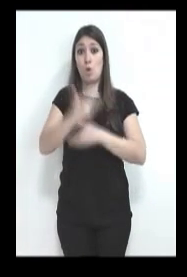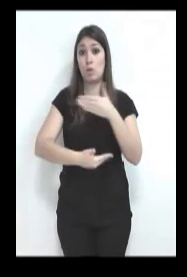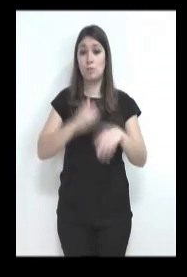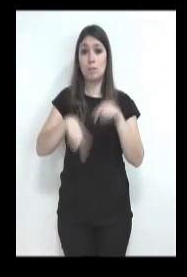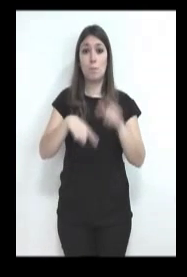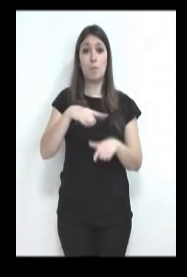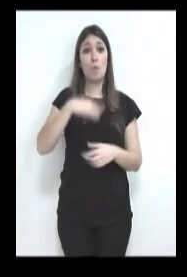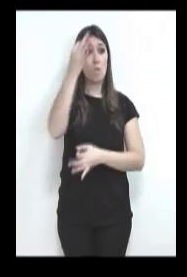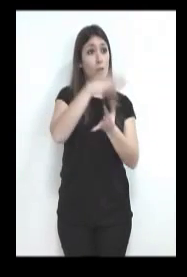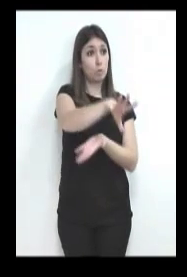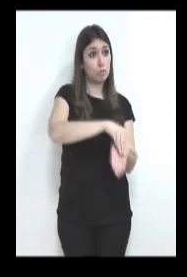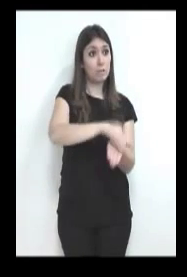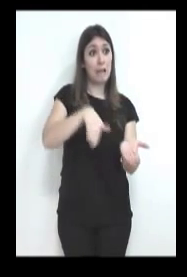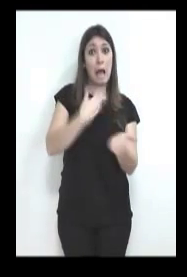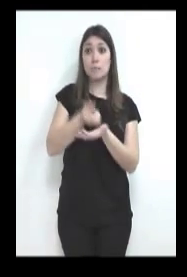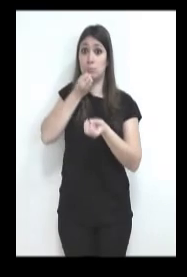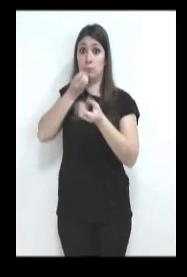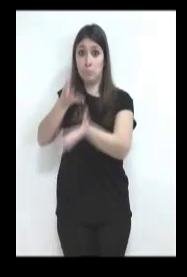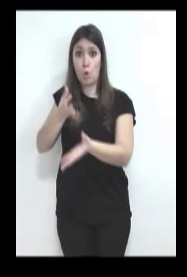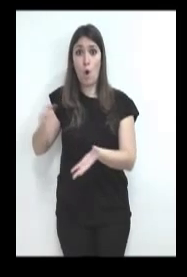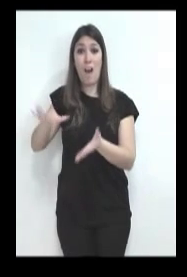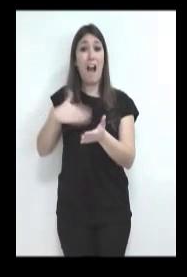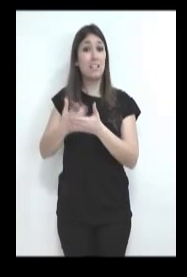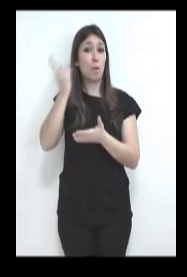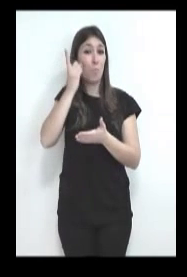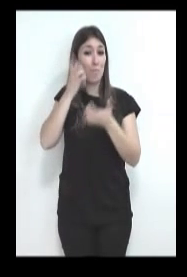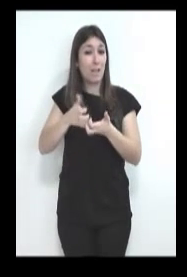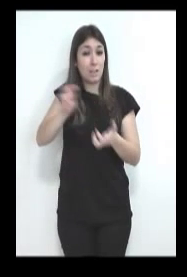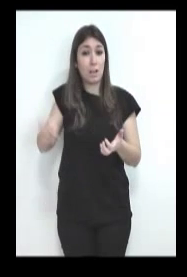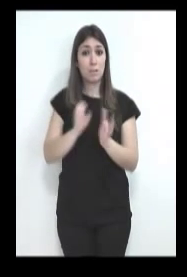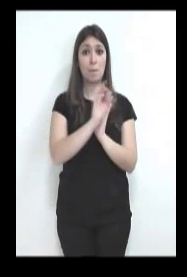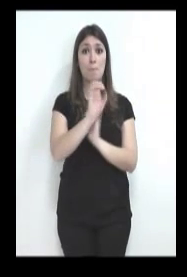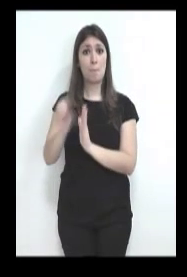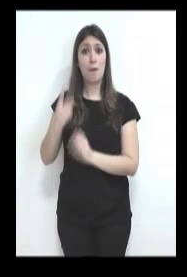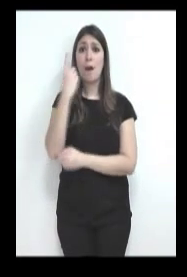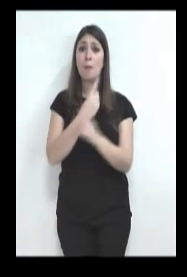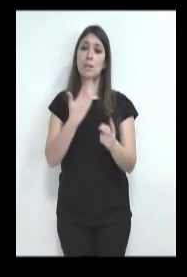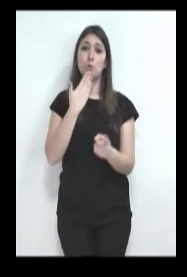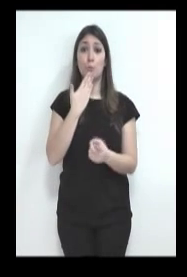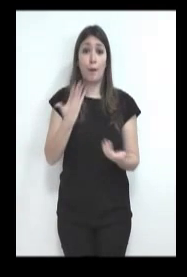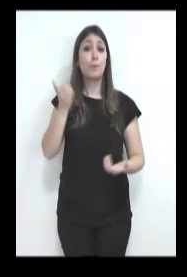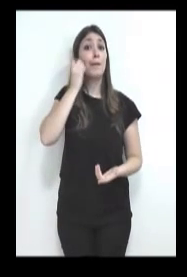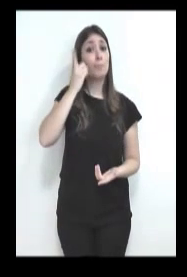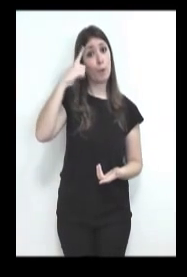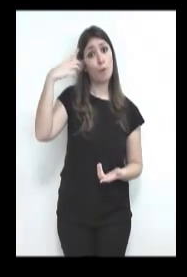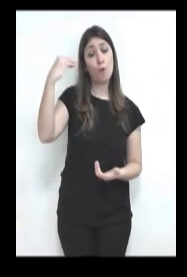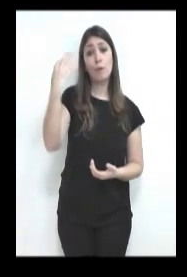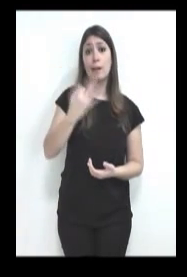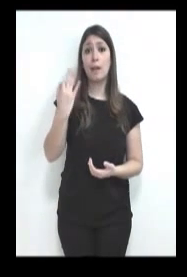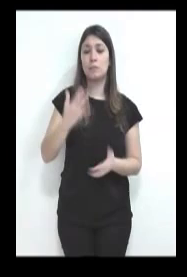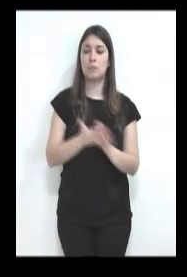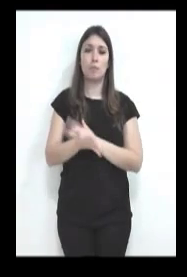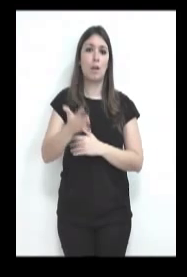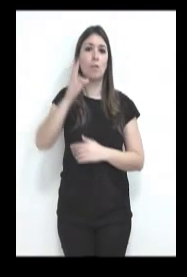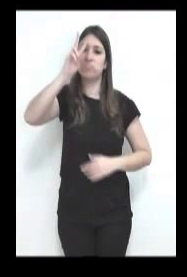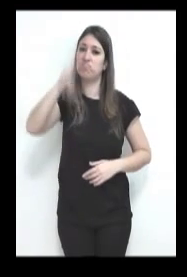los datos a los canales de comunicación, a los terminales, que muchas veces estamos asumiendo que el smartphone es el